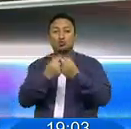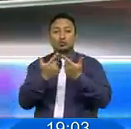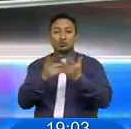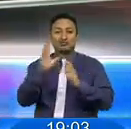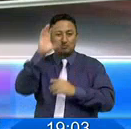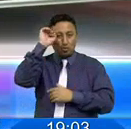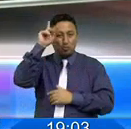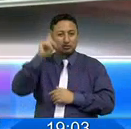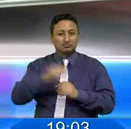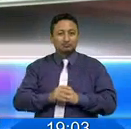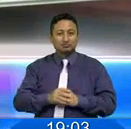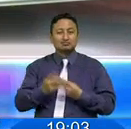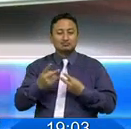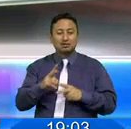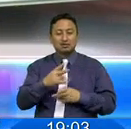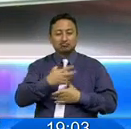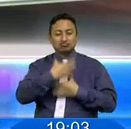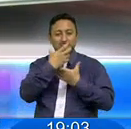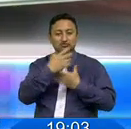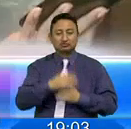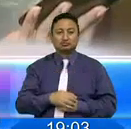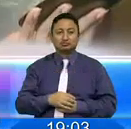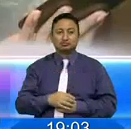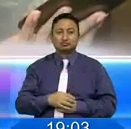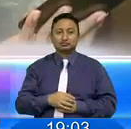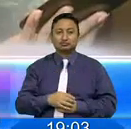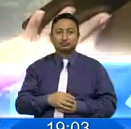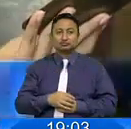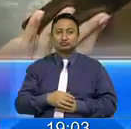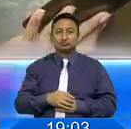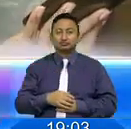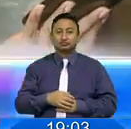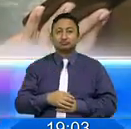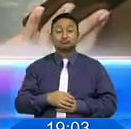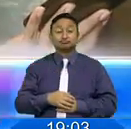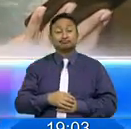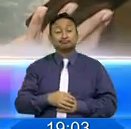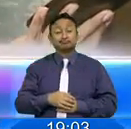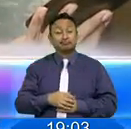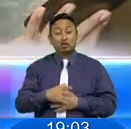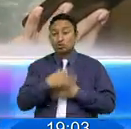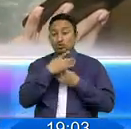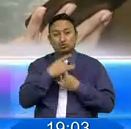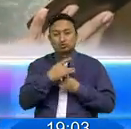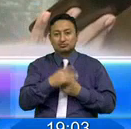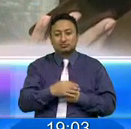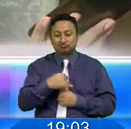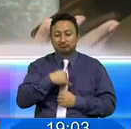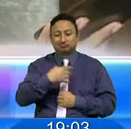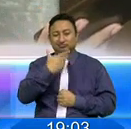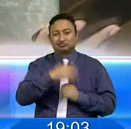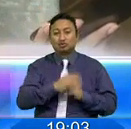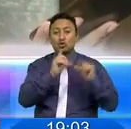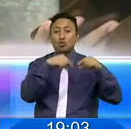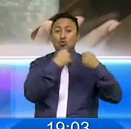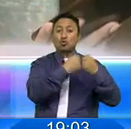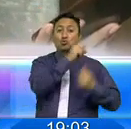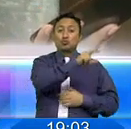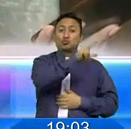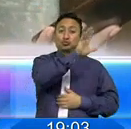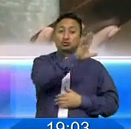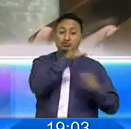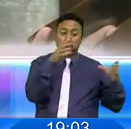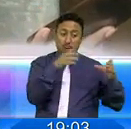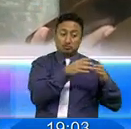también molestia por la actuación del oficialismo por supuesto que nos incomodó mucho que miembros de la bancada de la locales a país